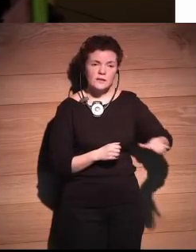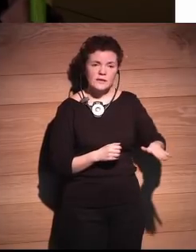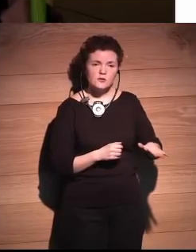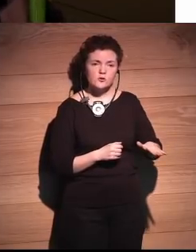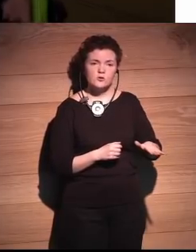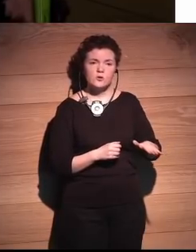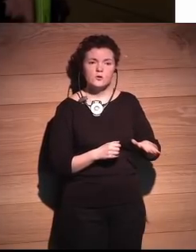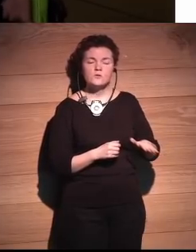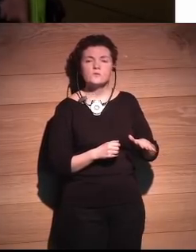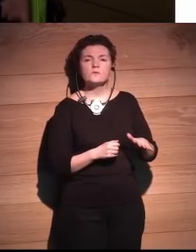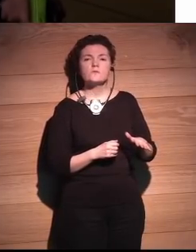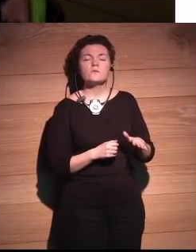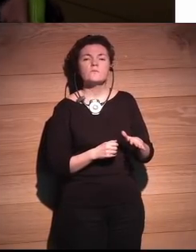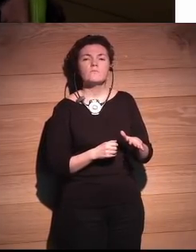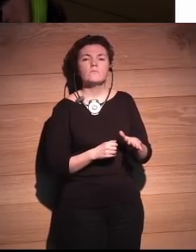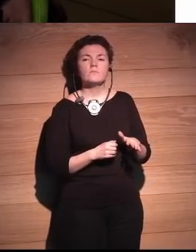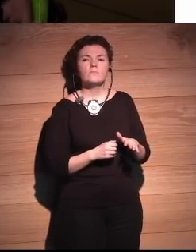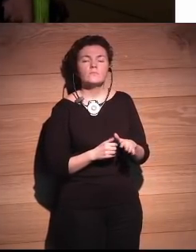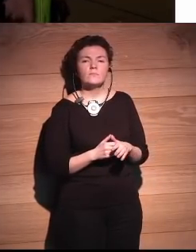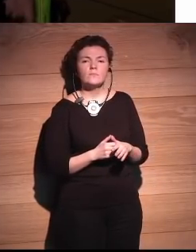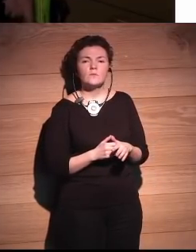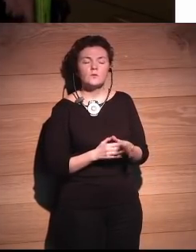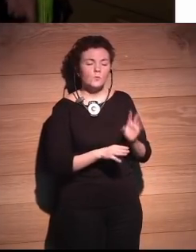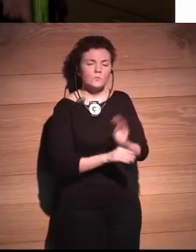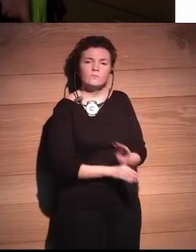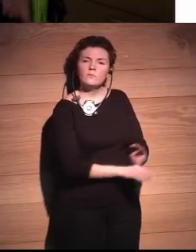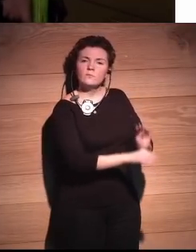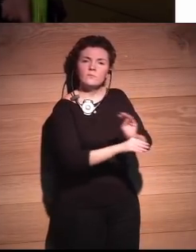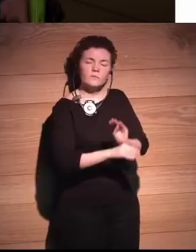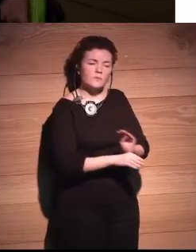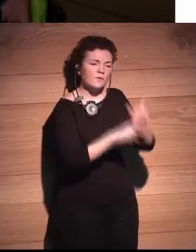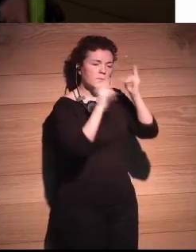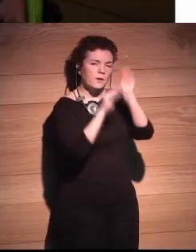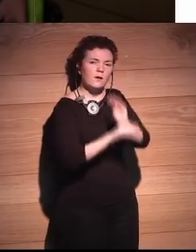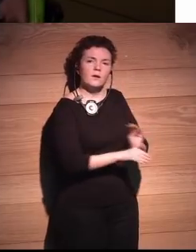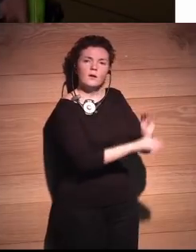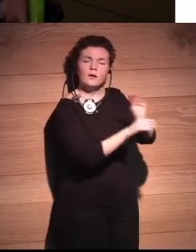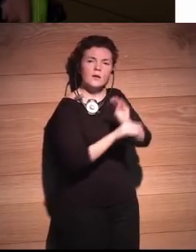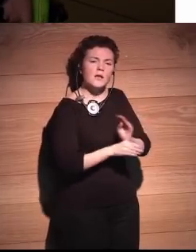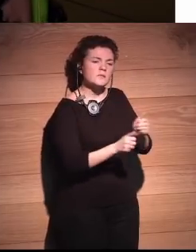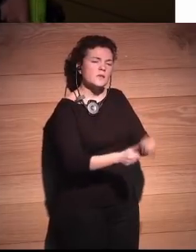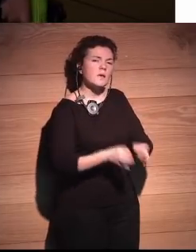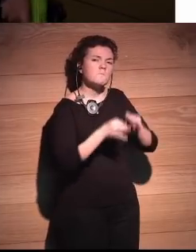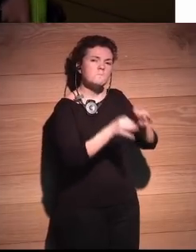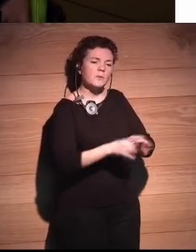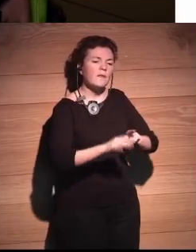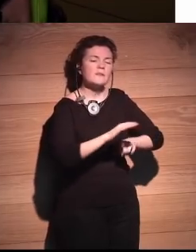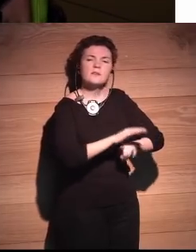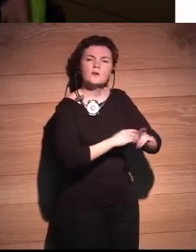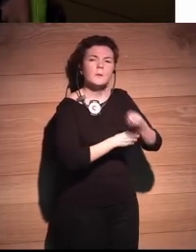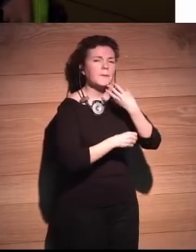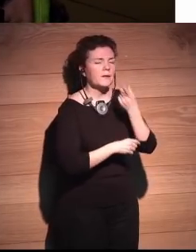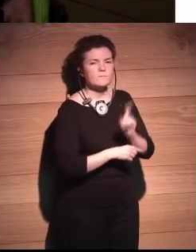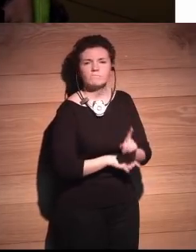están continuamente en cuidados de enfermería y que no llegan a desarrollarse